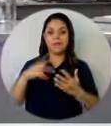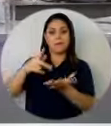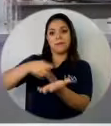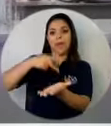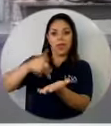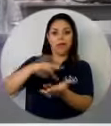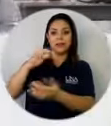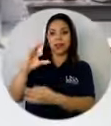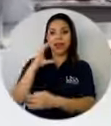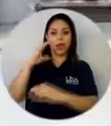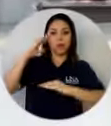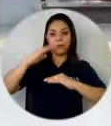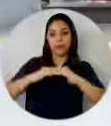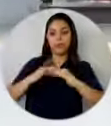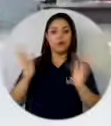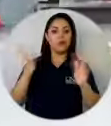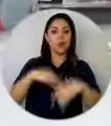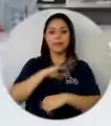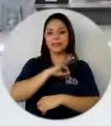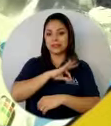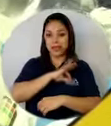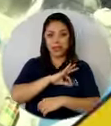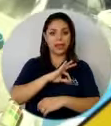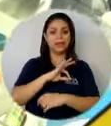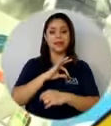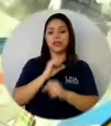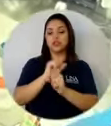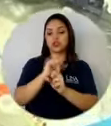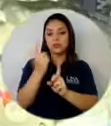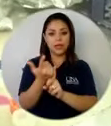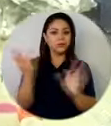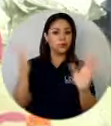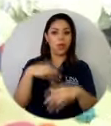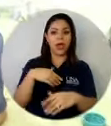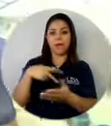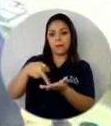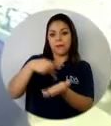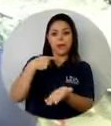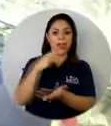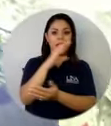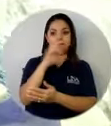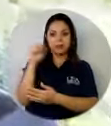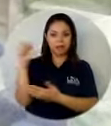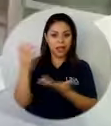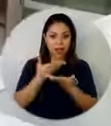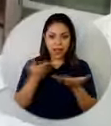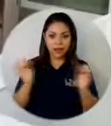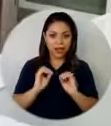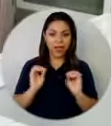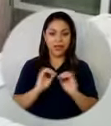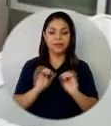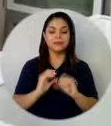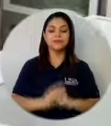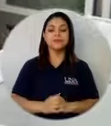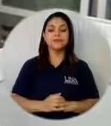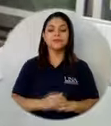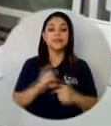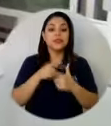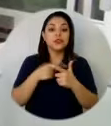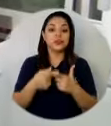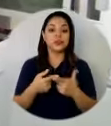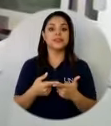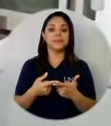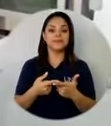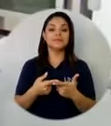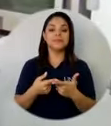les pagan el salario mínimo, no les pagan un seguro social. Y entonces, claro, estas desventajas que ya traíamos en un mercado de trabajo